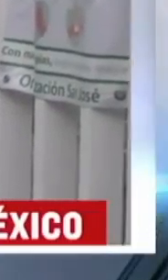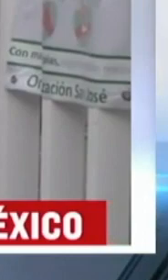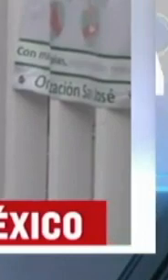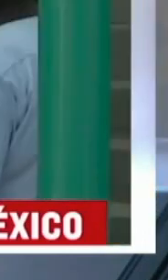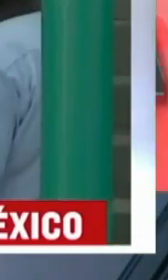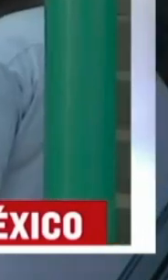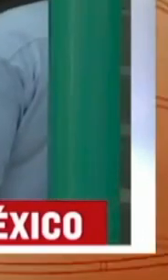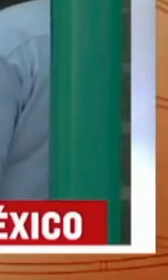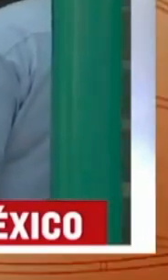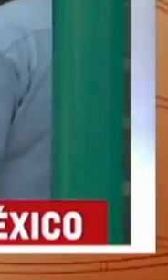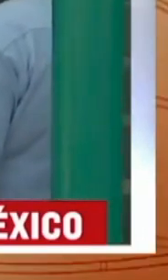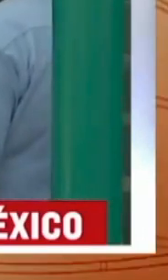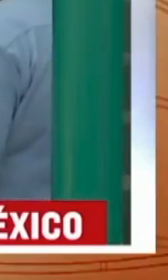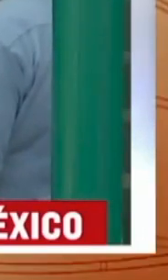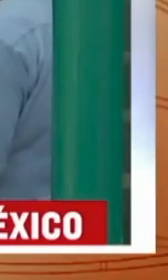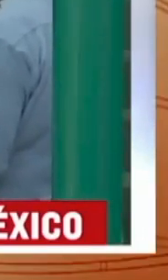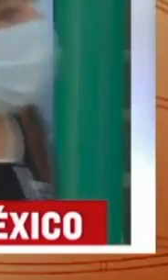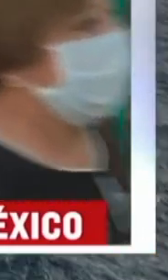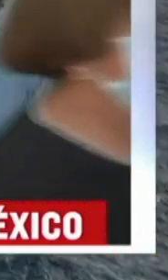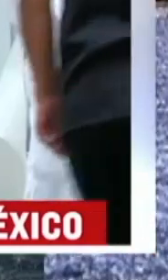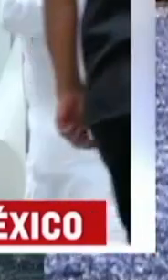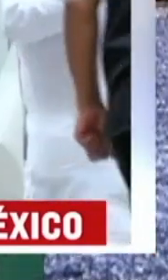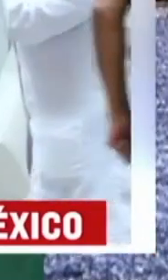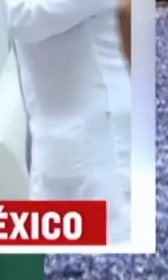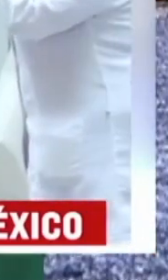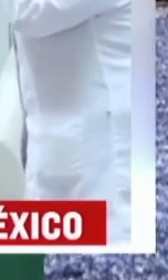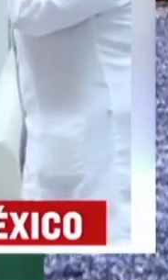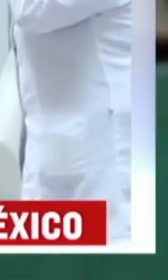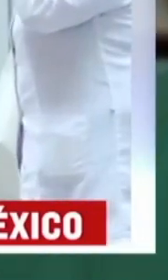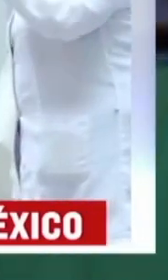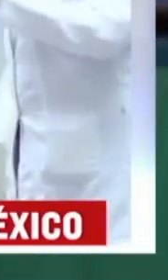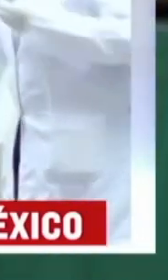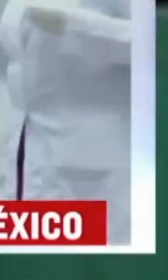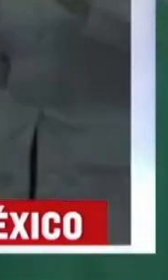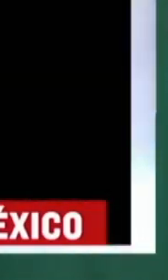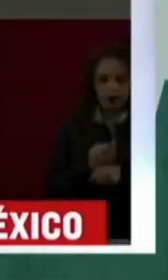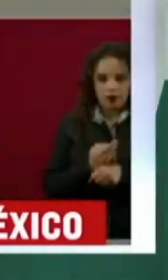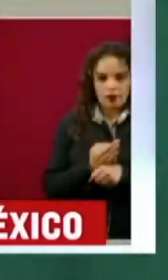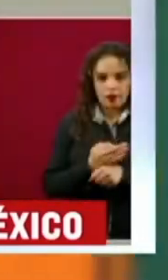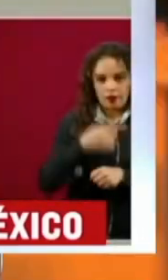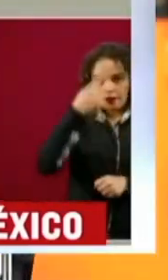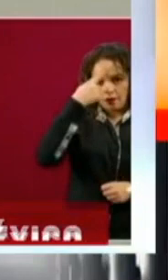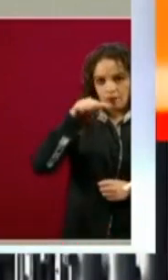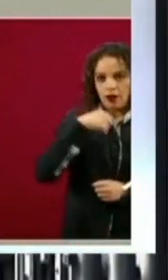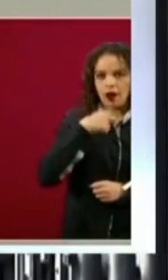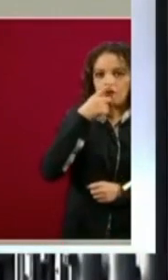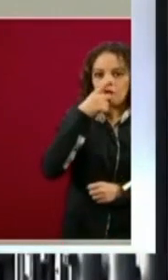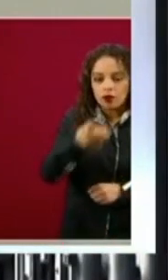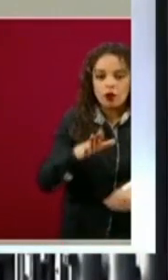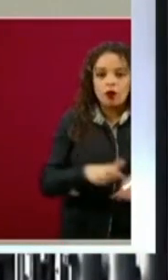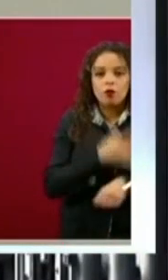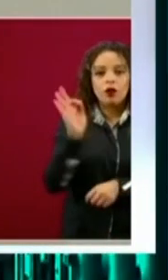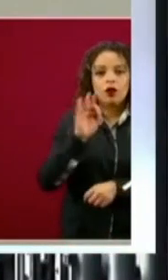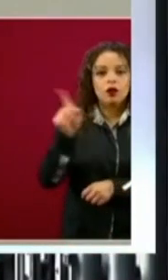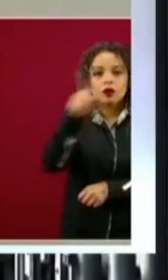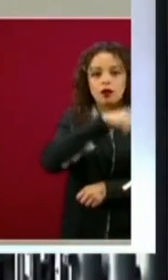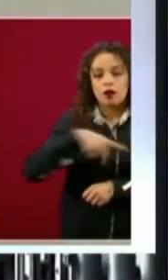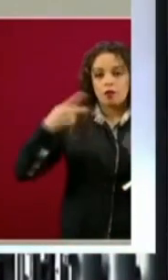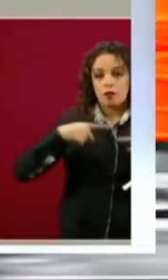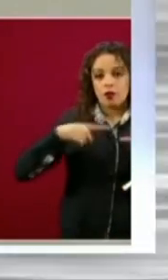subsecretario de Salud, Hugo López-Gatell, la epidemia está en el máximo nivel. Quizá no totalmente entendido en la